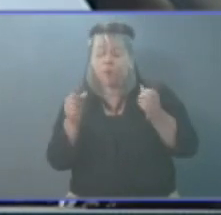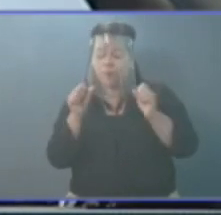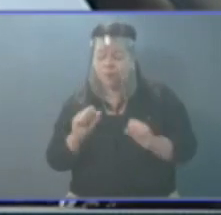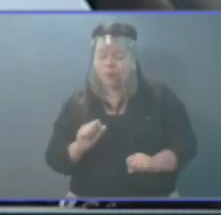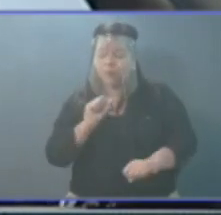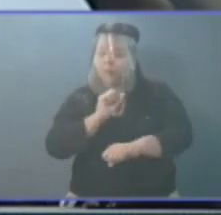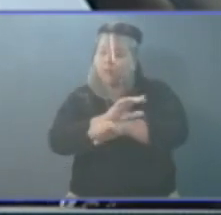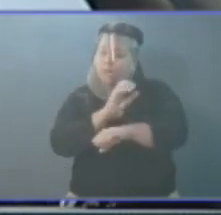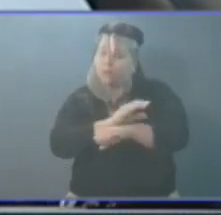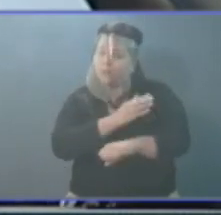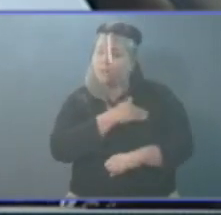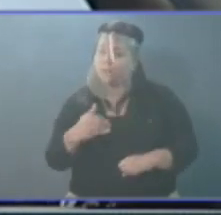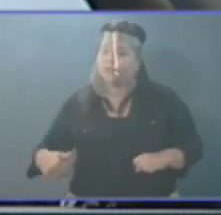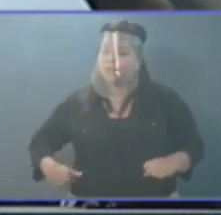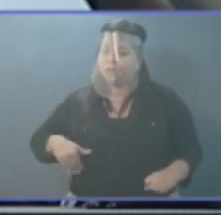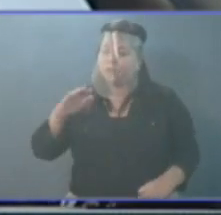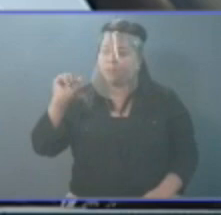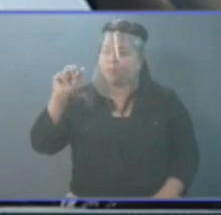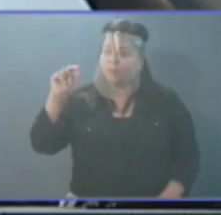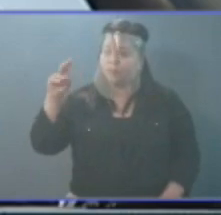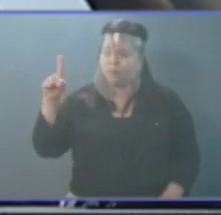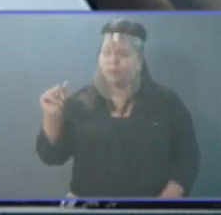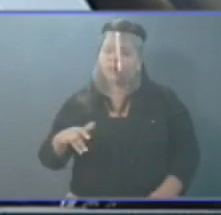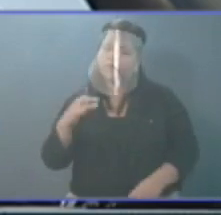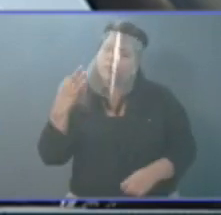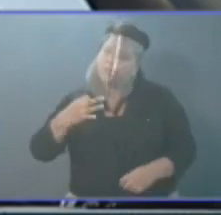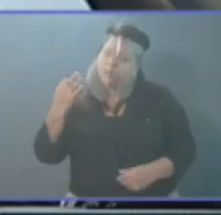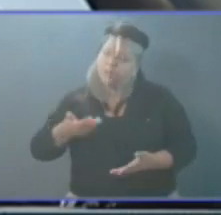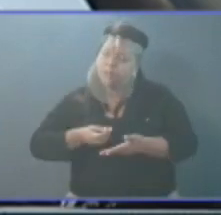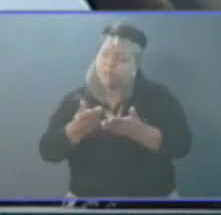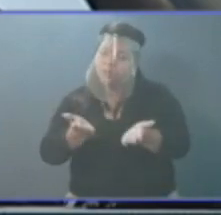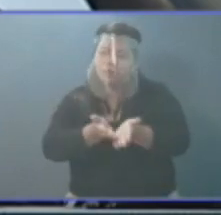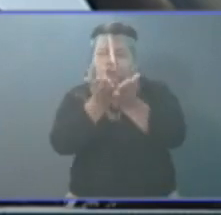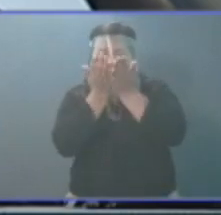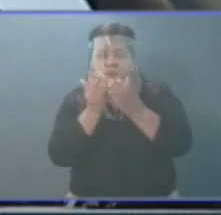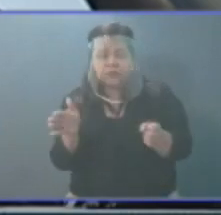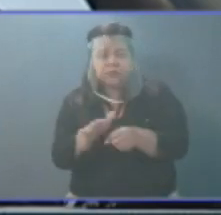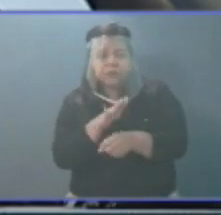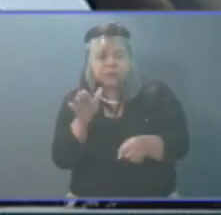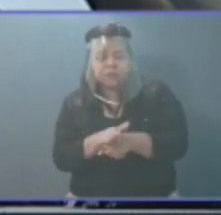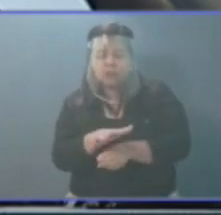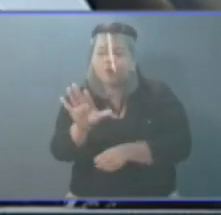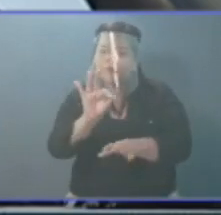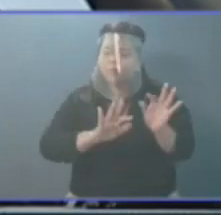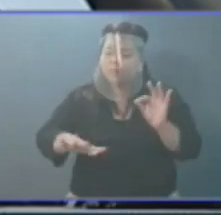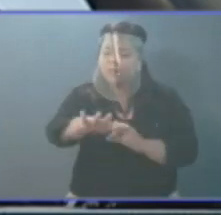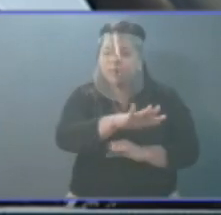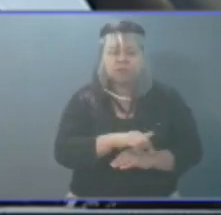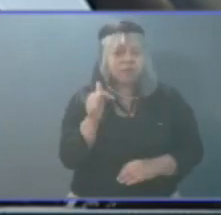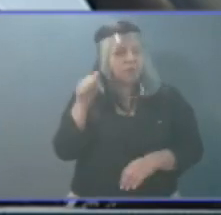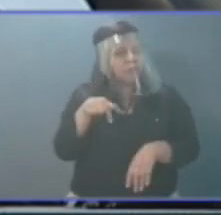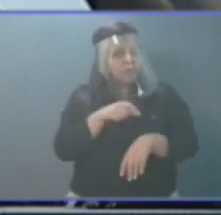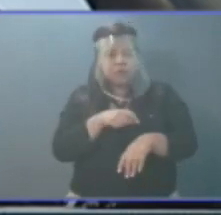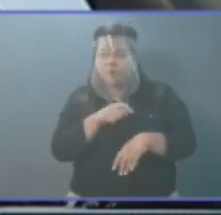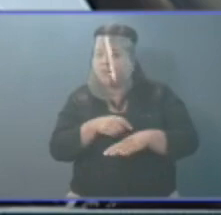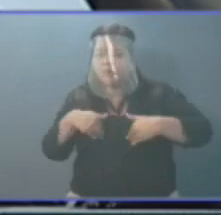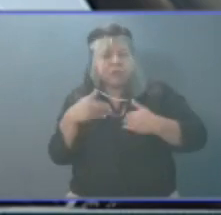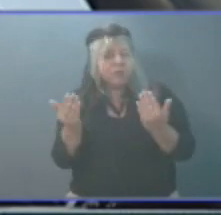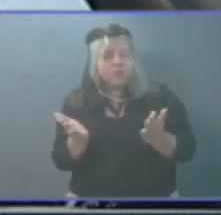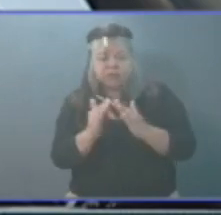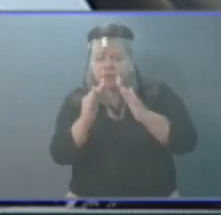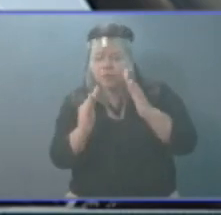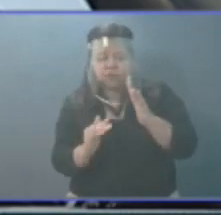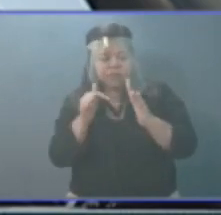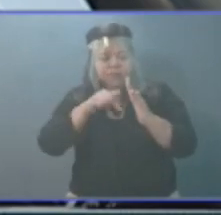al presidente de ANDA que asegure el suministro y abastecimiento de agua potable en las zonas donde a la fecha no reciben el servicio de distribución